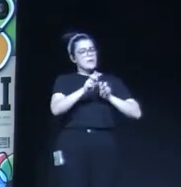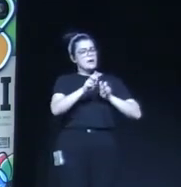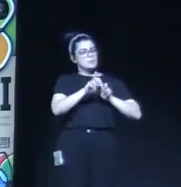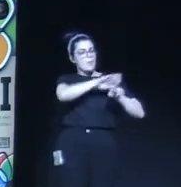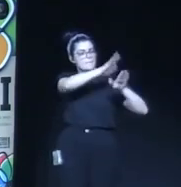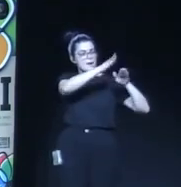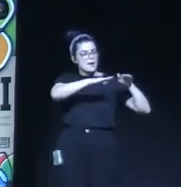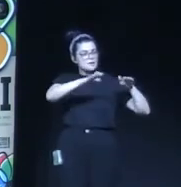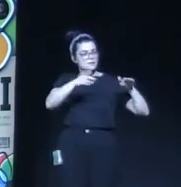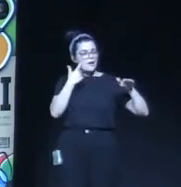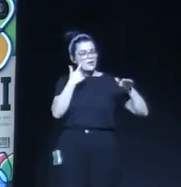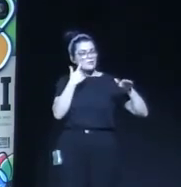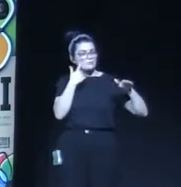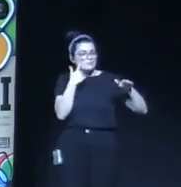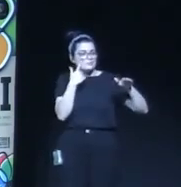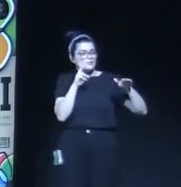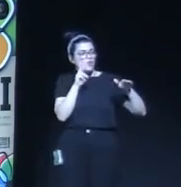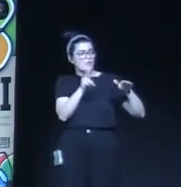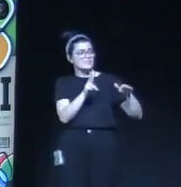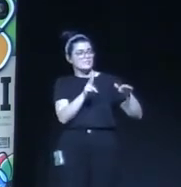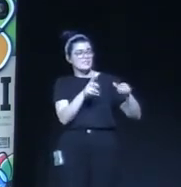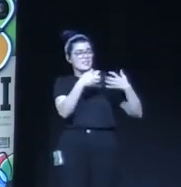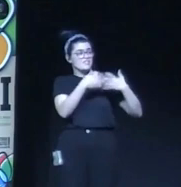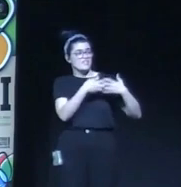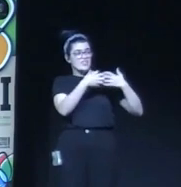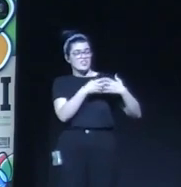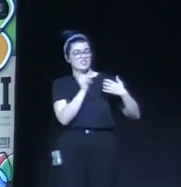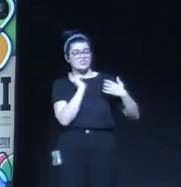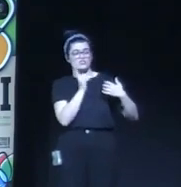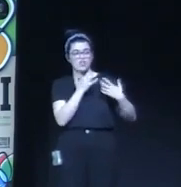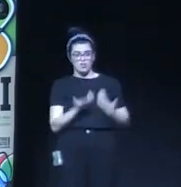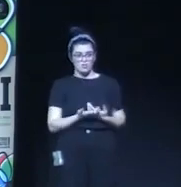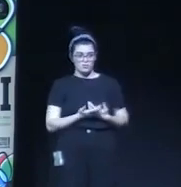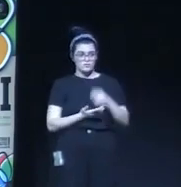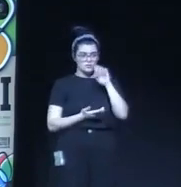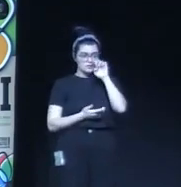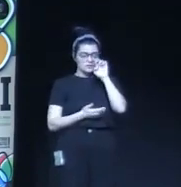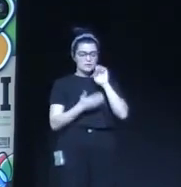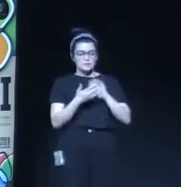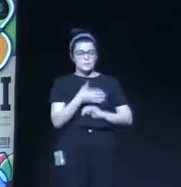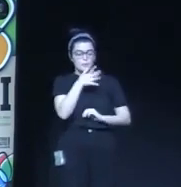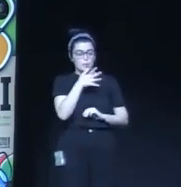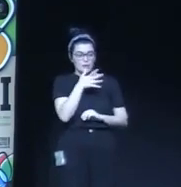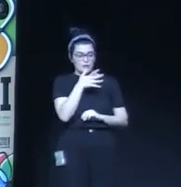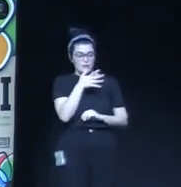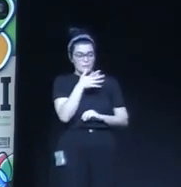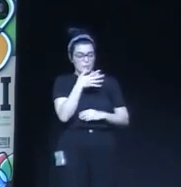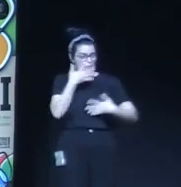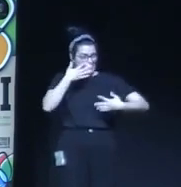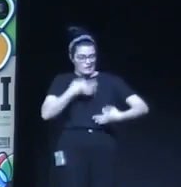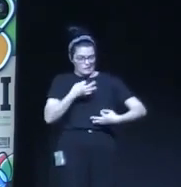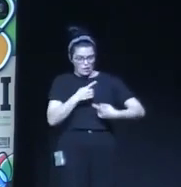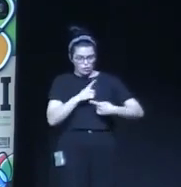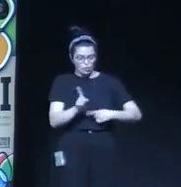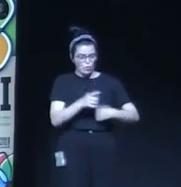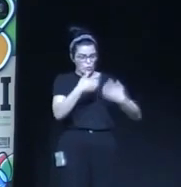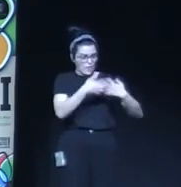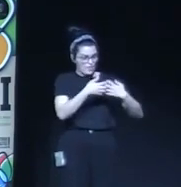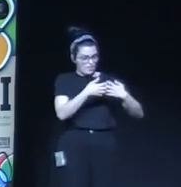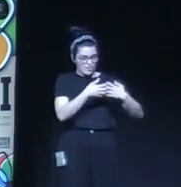pues solo está la refinería, solo entre comillas, ¿eh? Es un paisaje muy bonito, es la frontera con